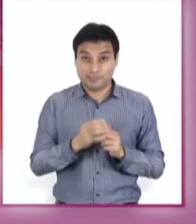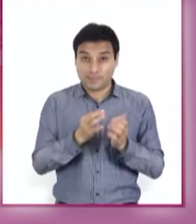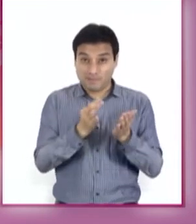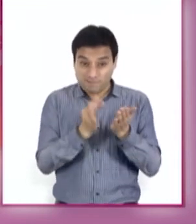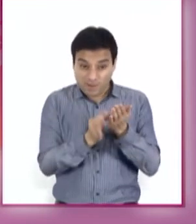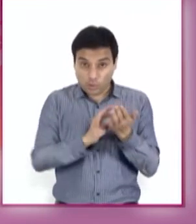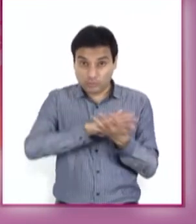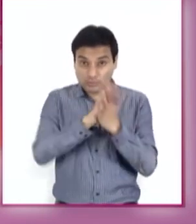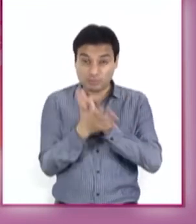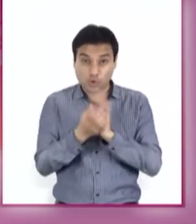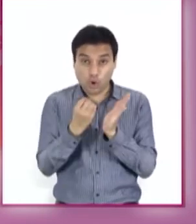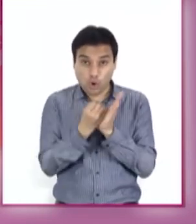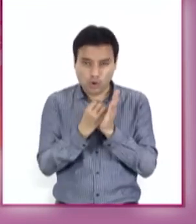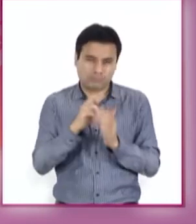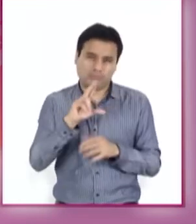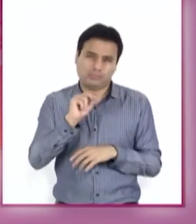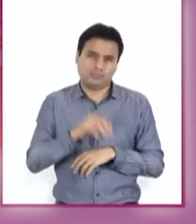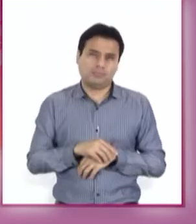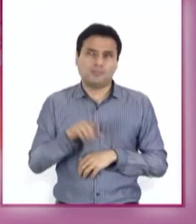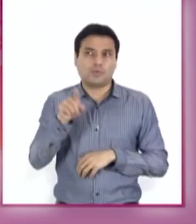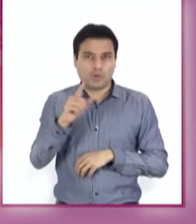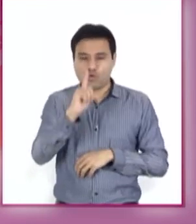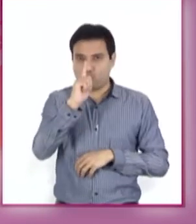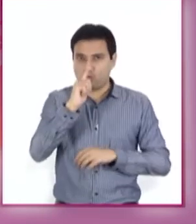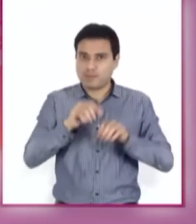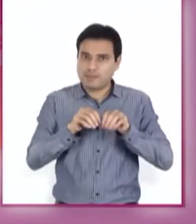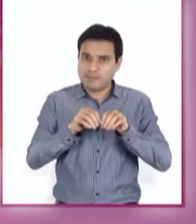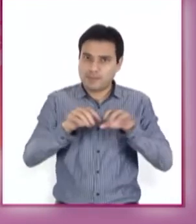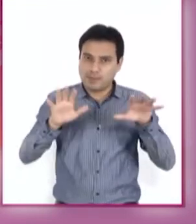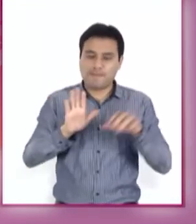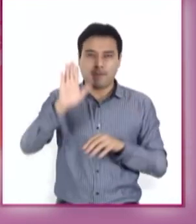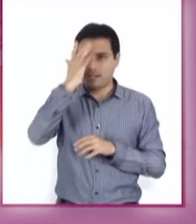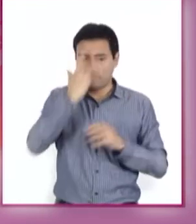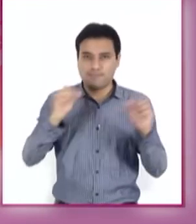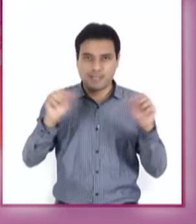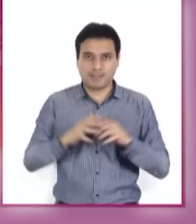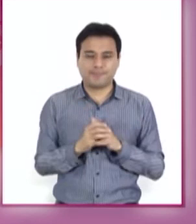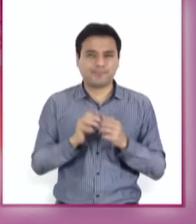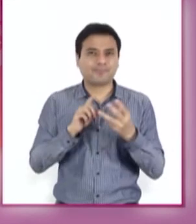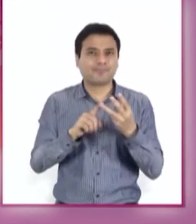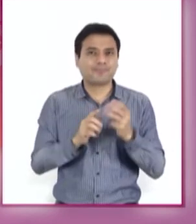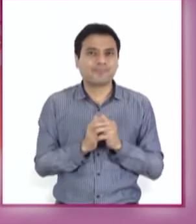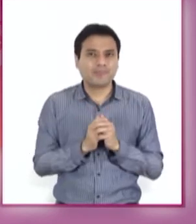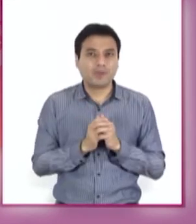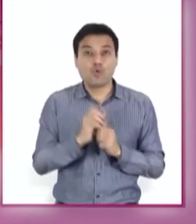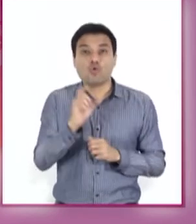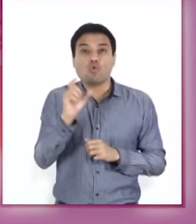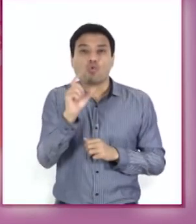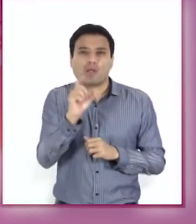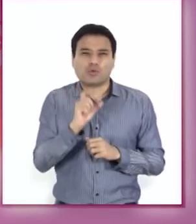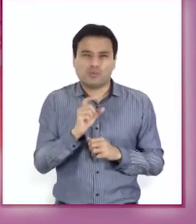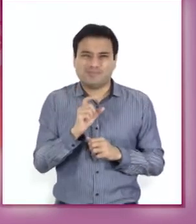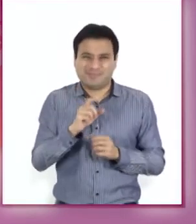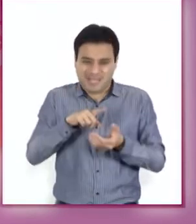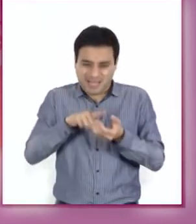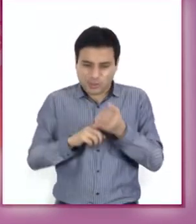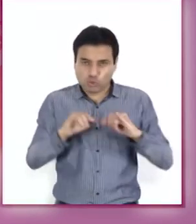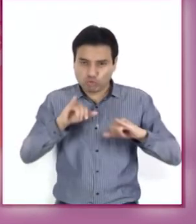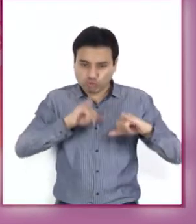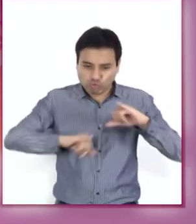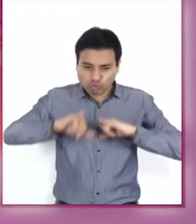metales en oro, pero sí crean luz como por arte de magia. O C. Cuando un químico llamado